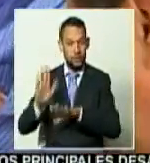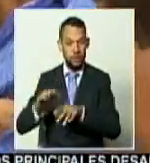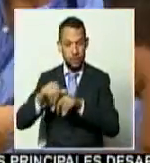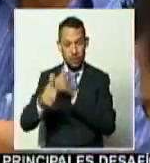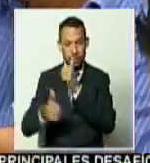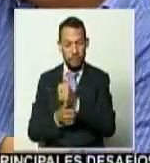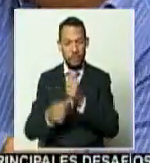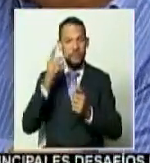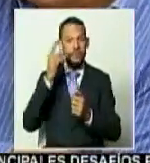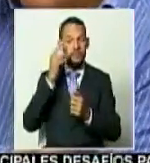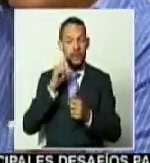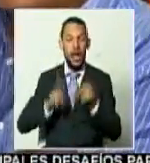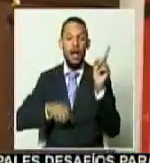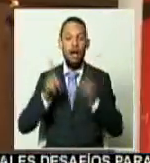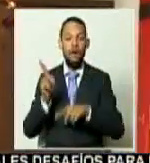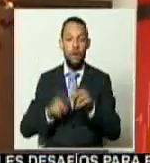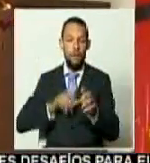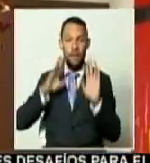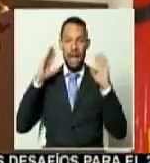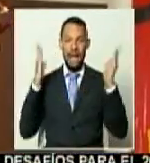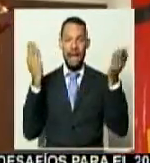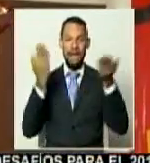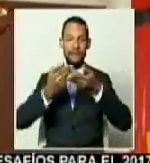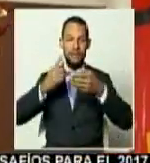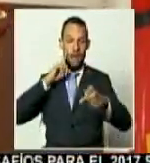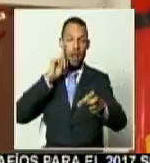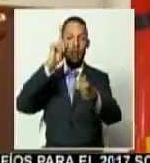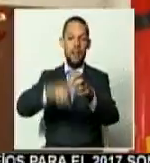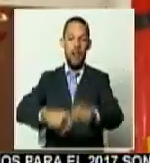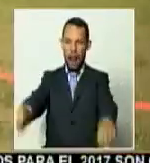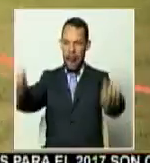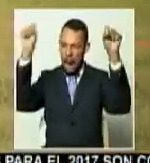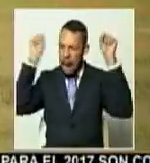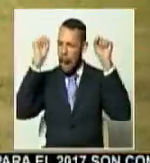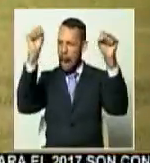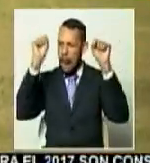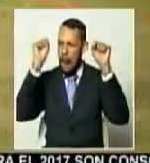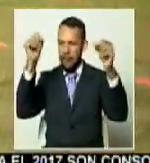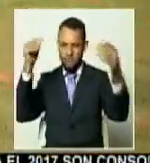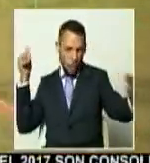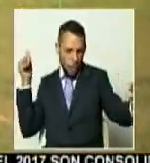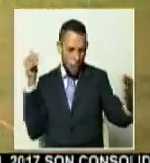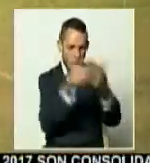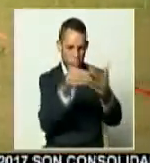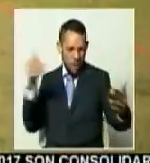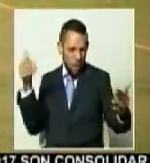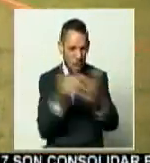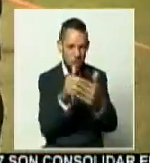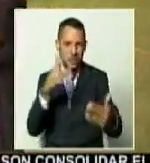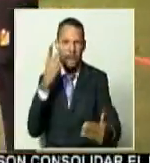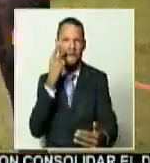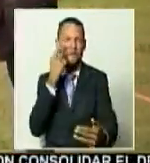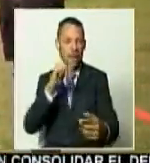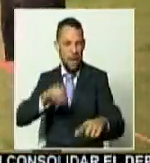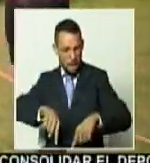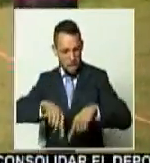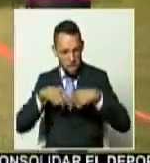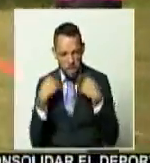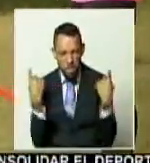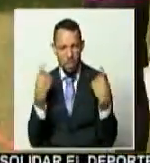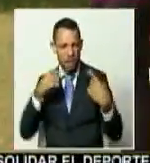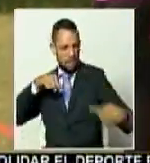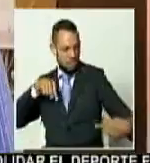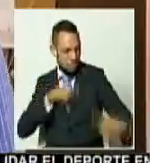lamentable que los hinchas hayan preferido ir al estadio este fin de semana a gritar arengas contra el equipo y el cuerpo técnico, incluso antes de iniciar el partido.